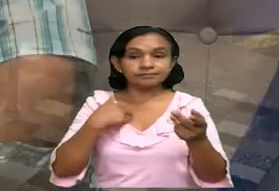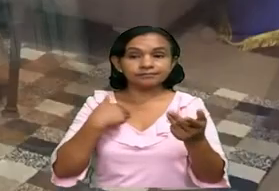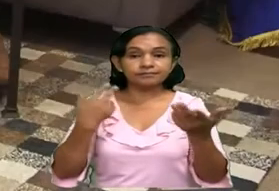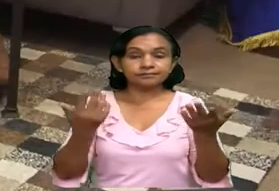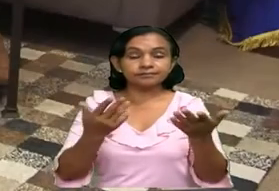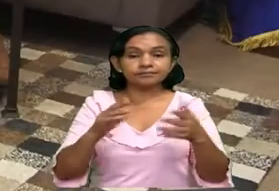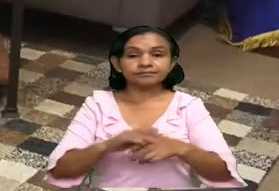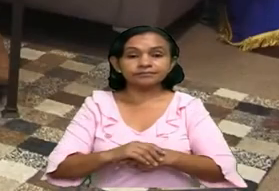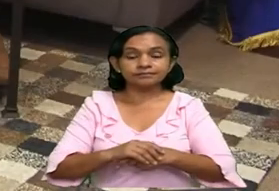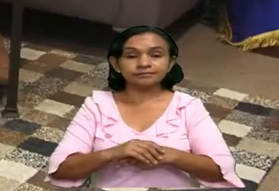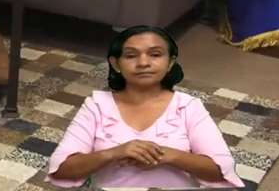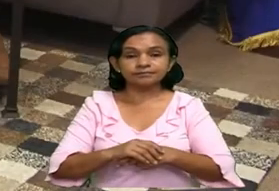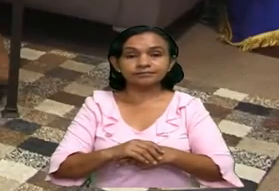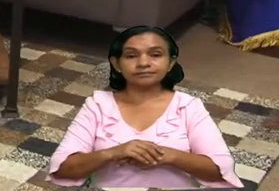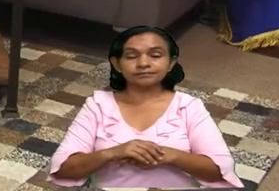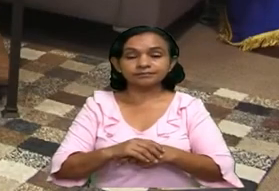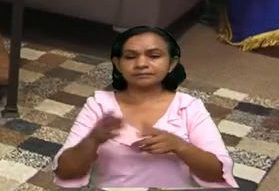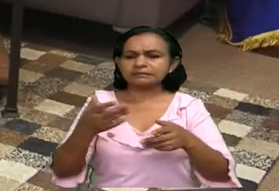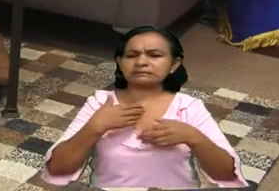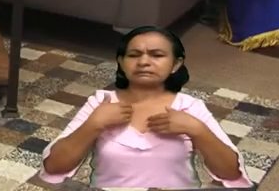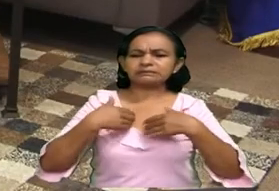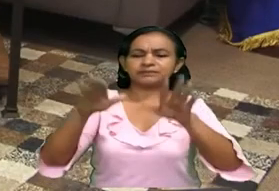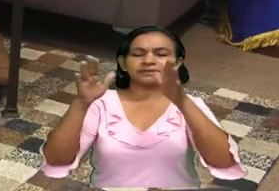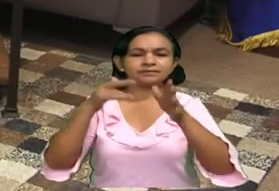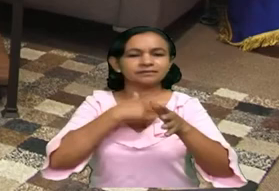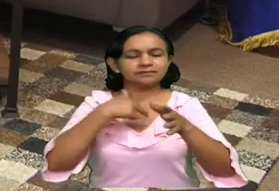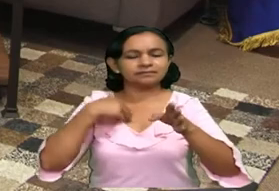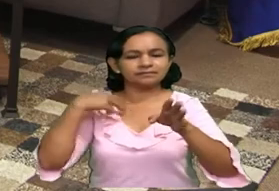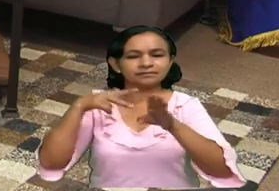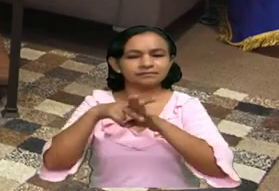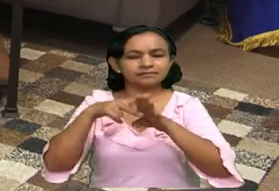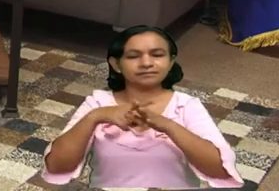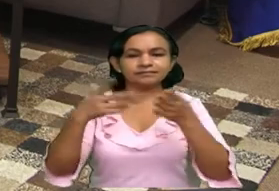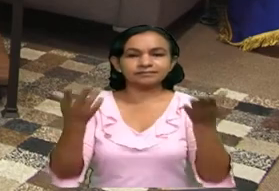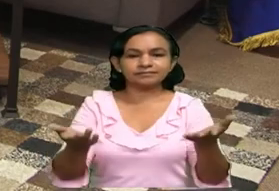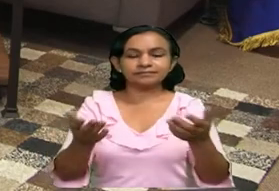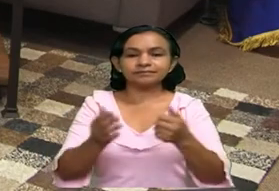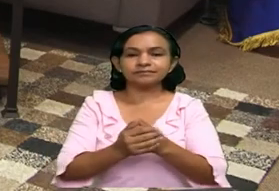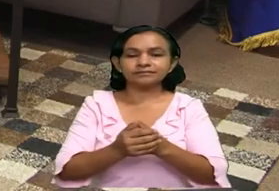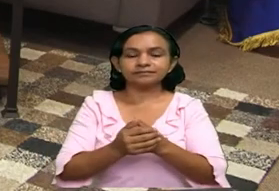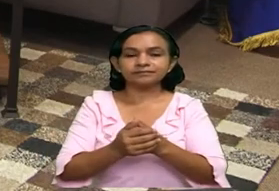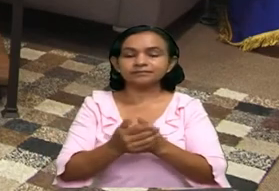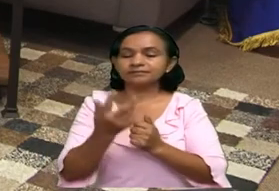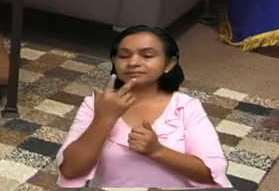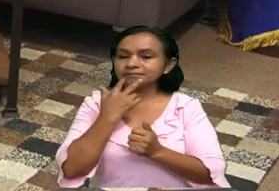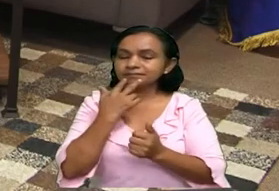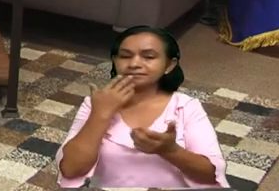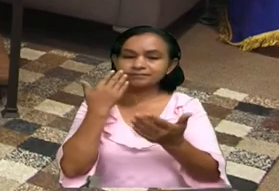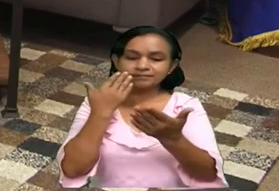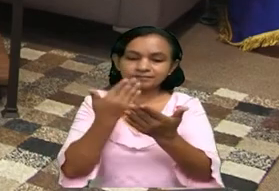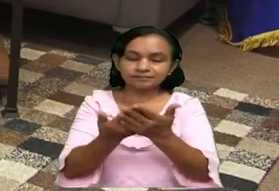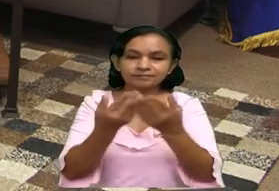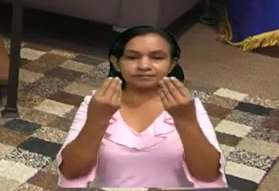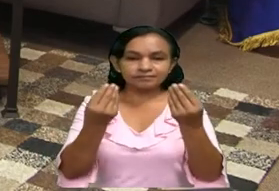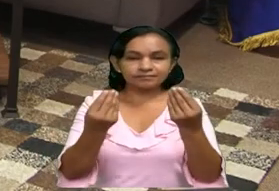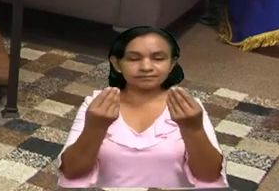Además. Totalmente. Lo saca de la finca rápidamente. Diputado, no me resta más que agradecerle. Si usted,